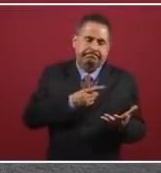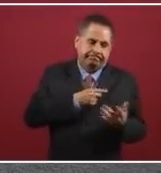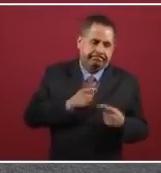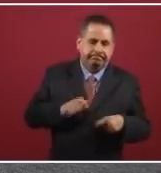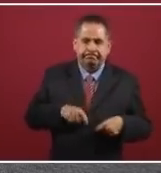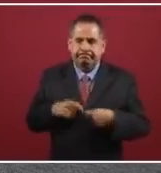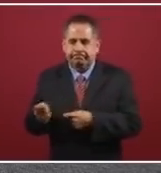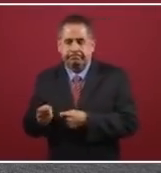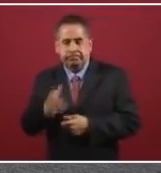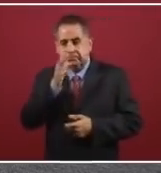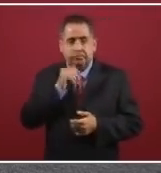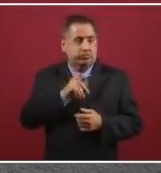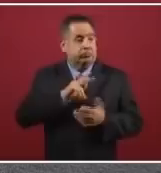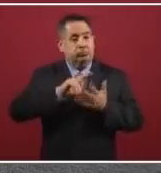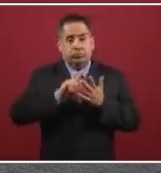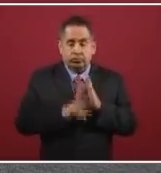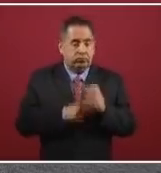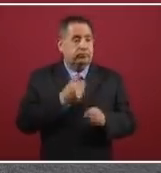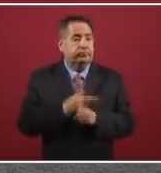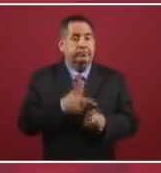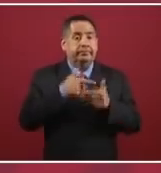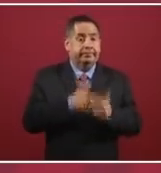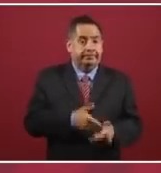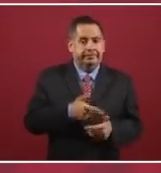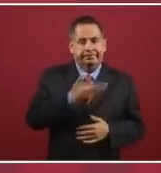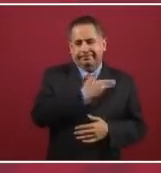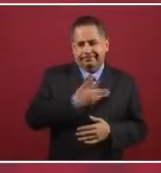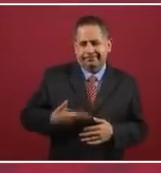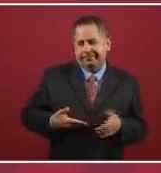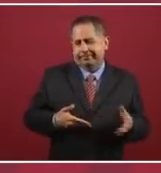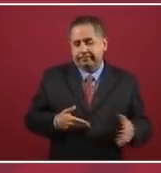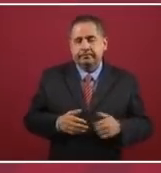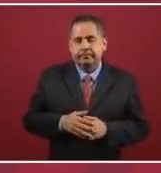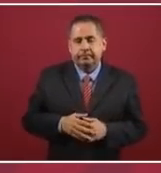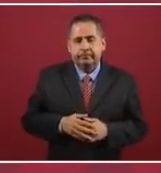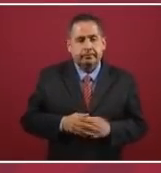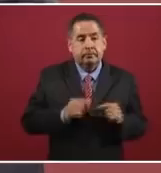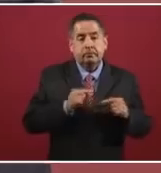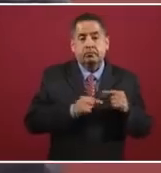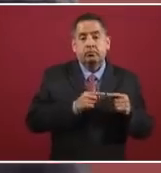que se iba a reelegir. Eso le llevó un tiempo ir quitando,